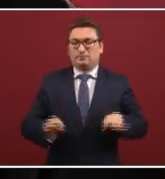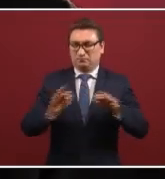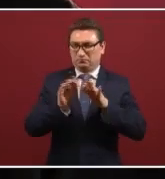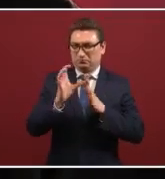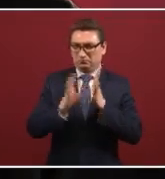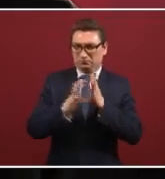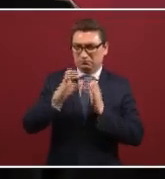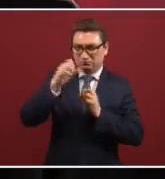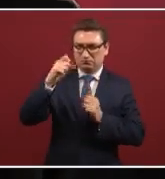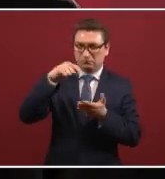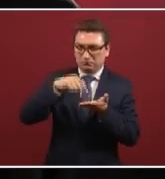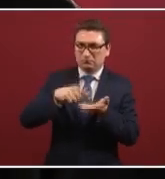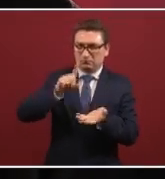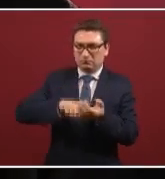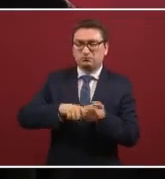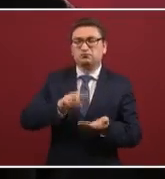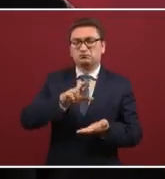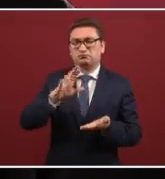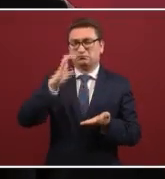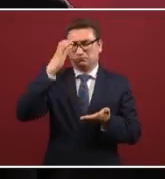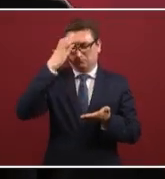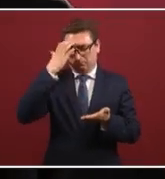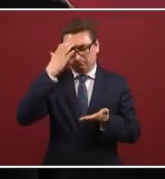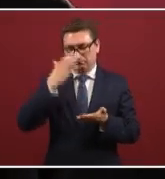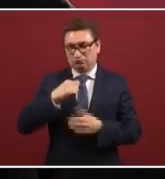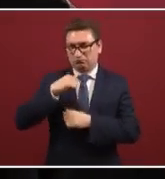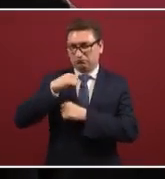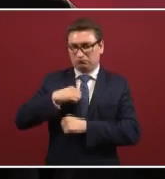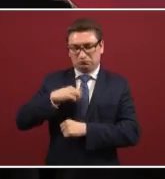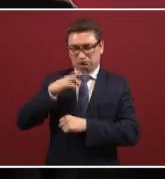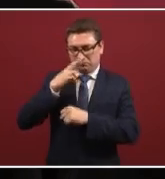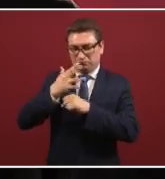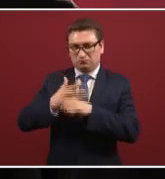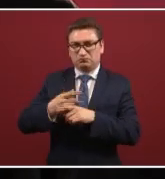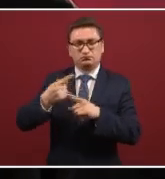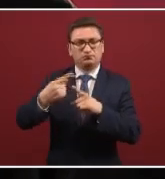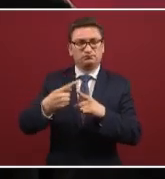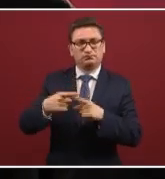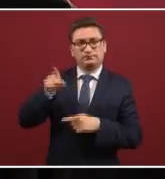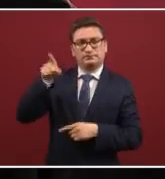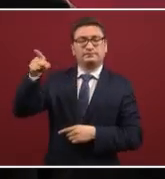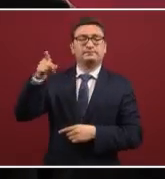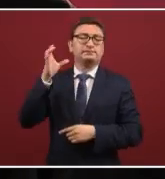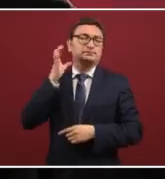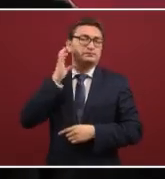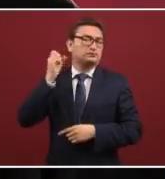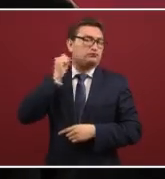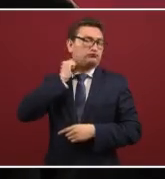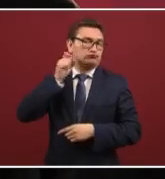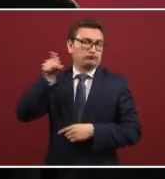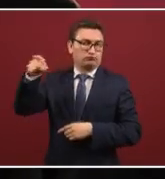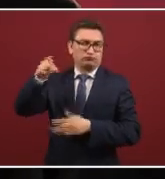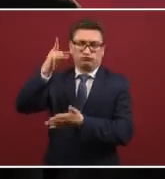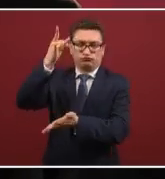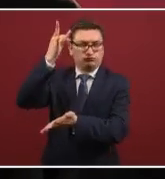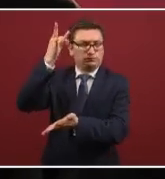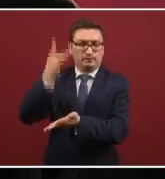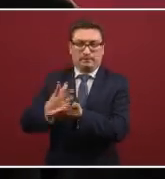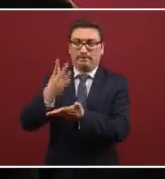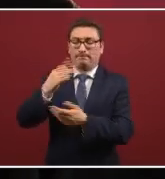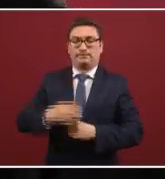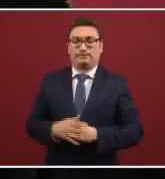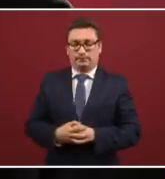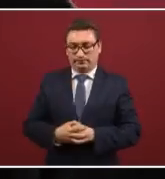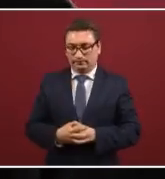reconoce la facultad exclusiva a la Cámara de Senadores del Congreso de